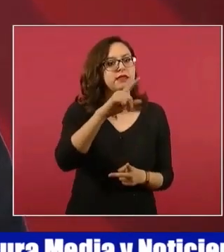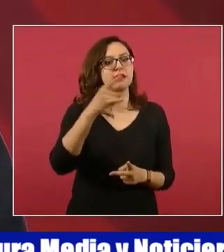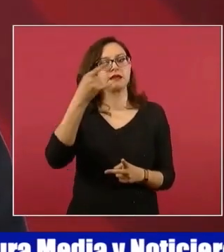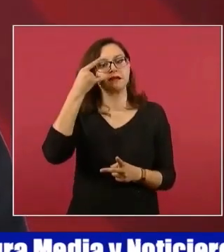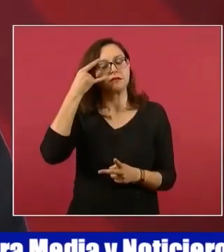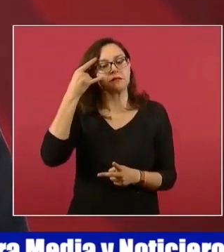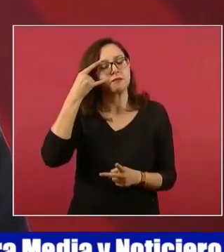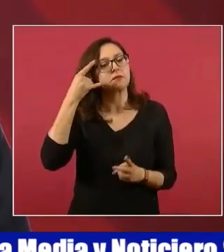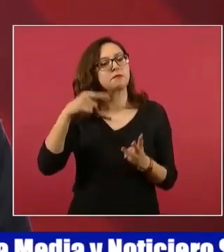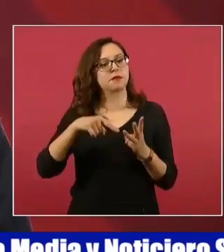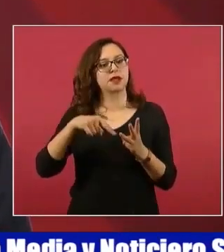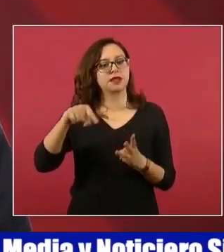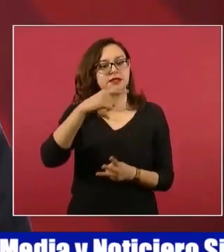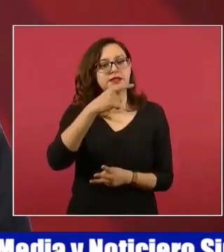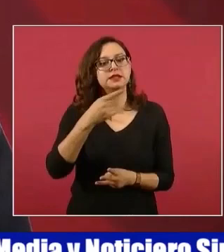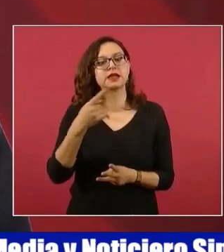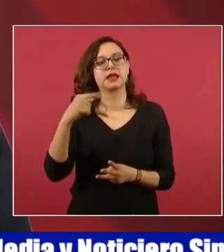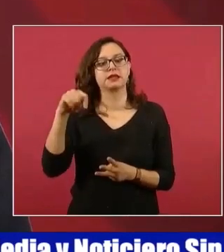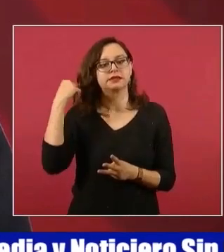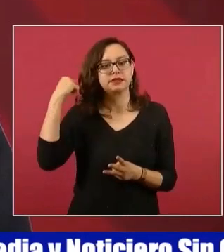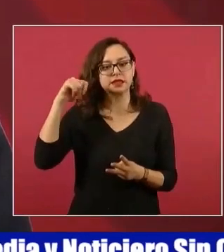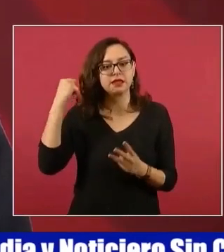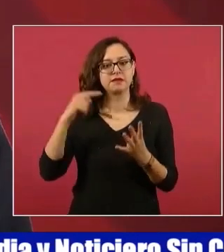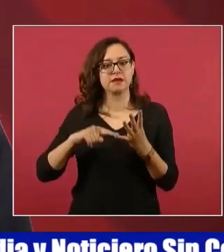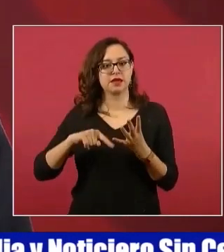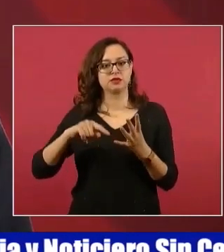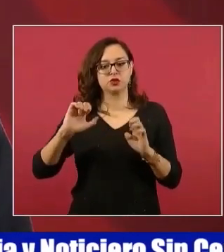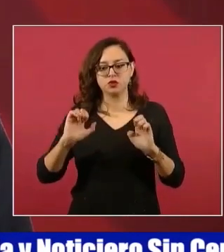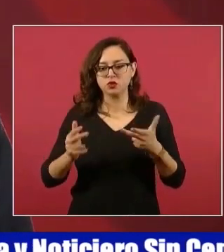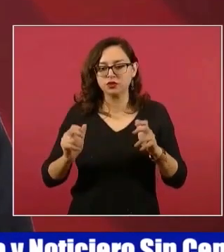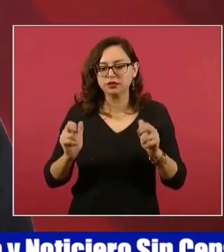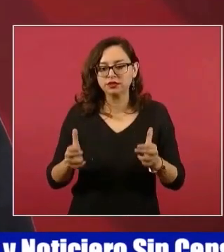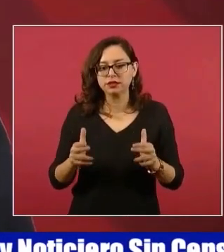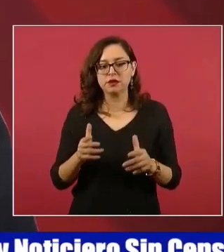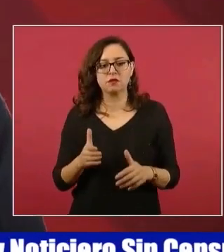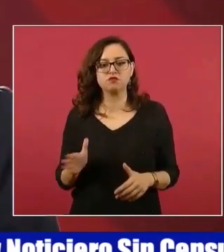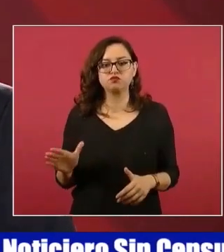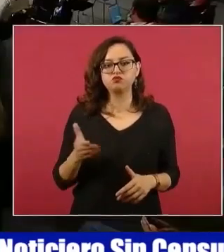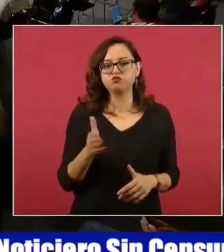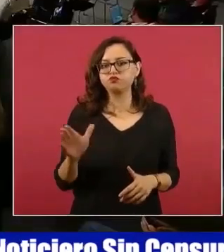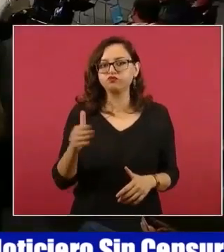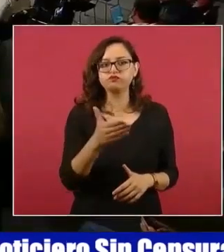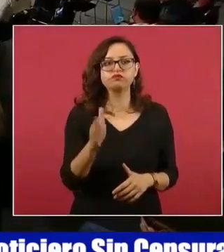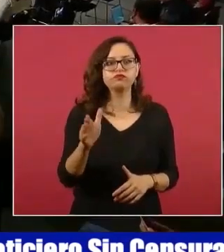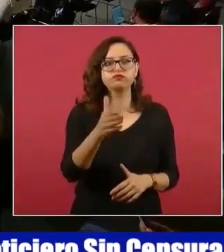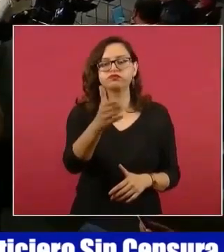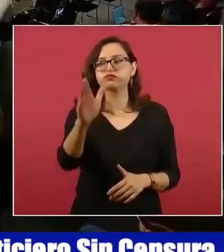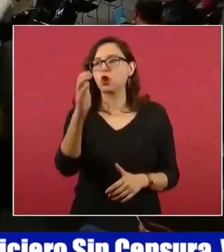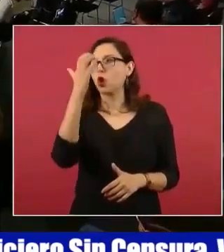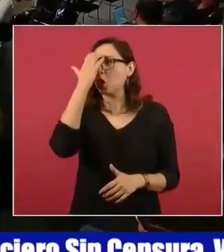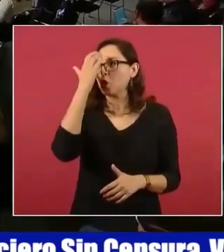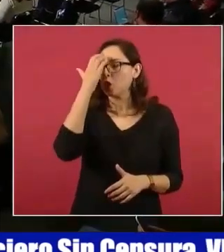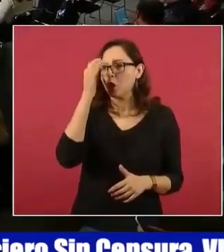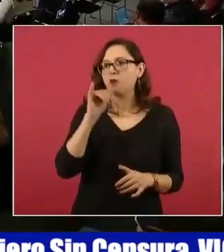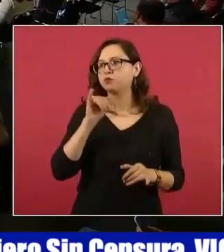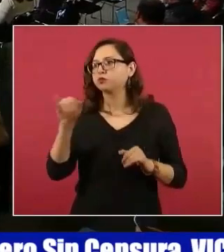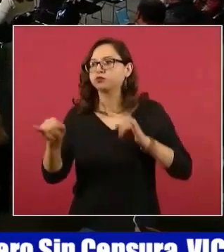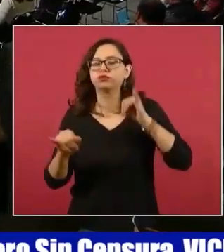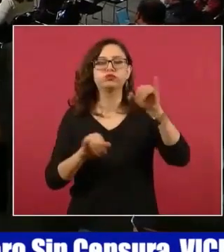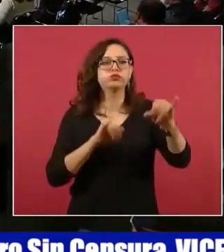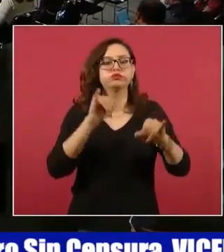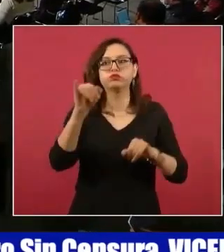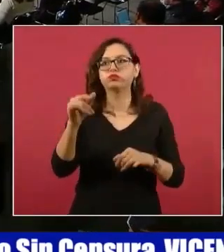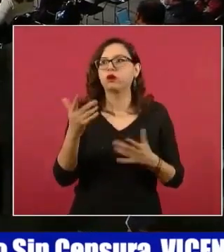medio. Yo creo que con los pies en la tierra, 3 años y medio son muy pocos, porque hay todo